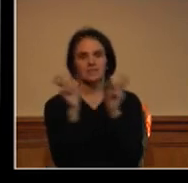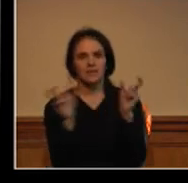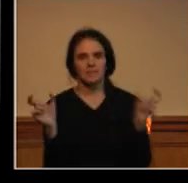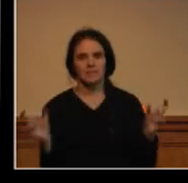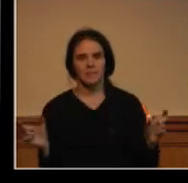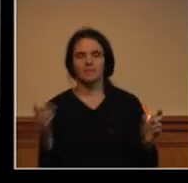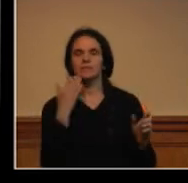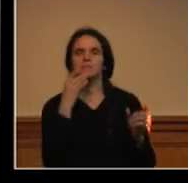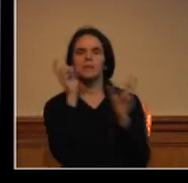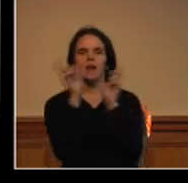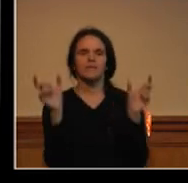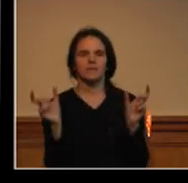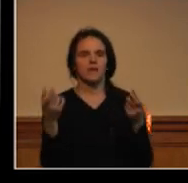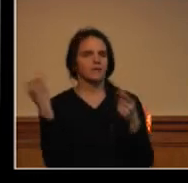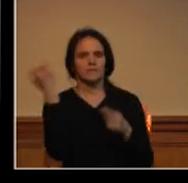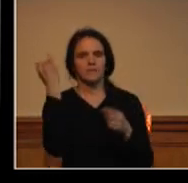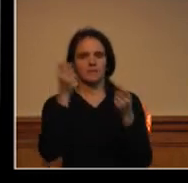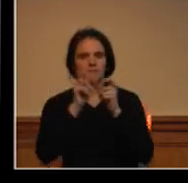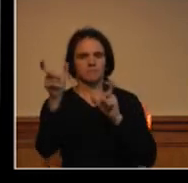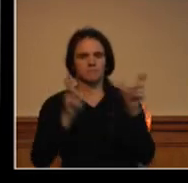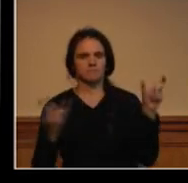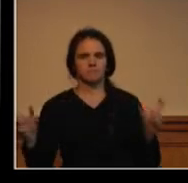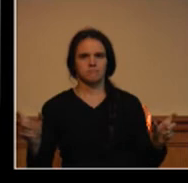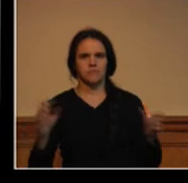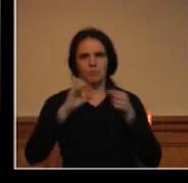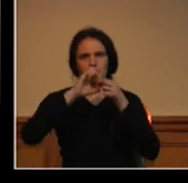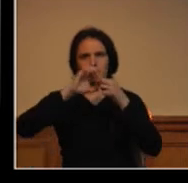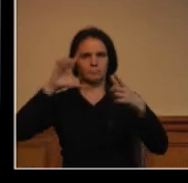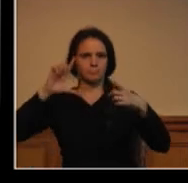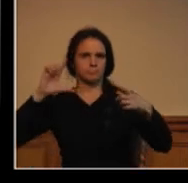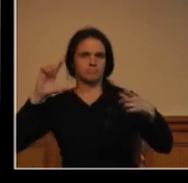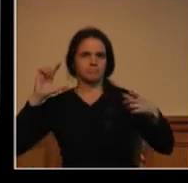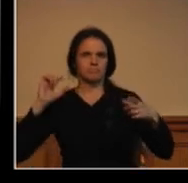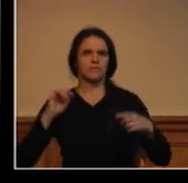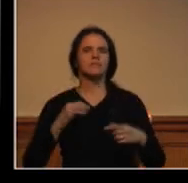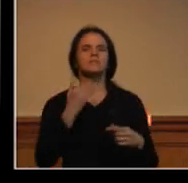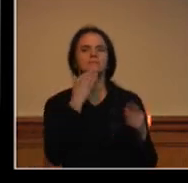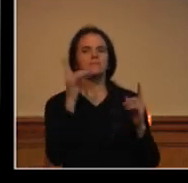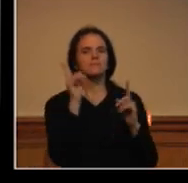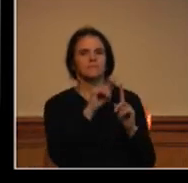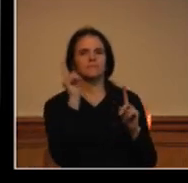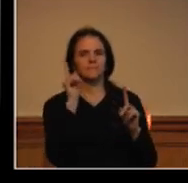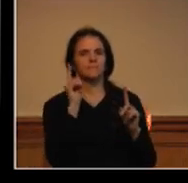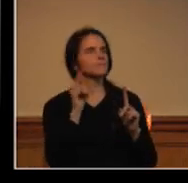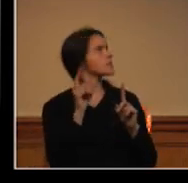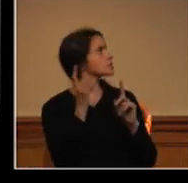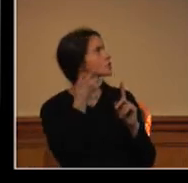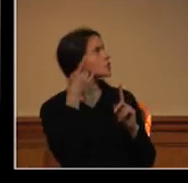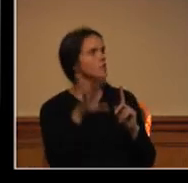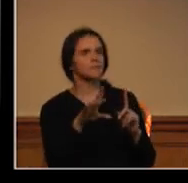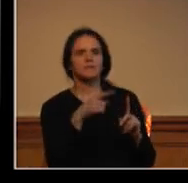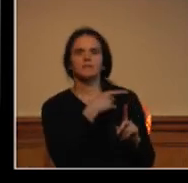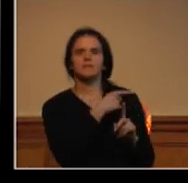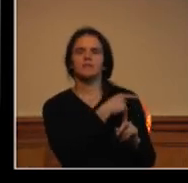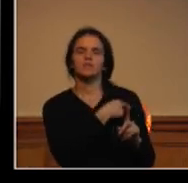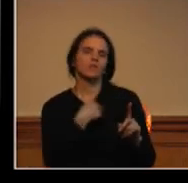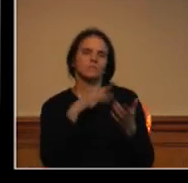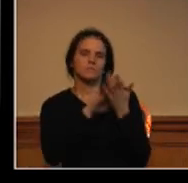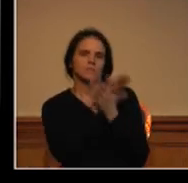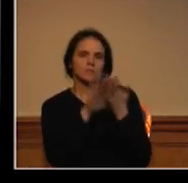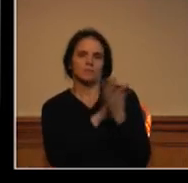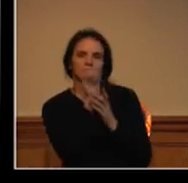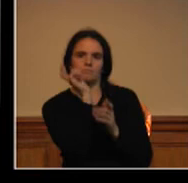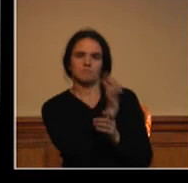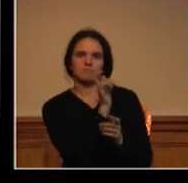por tanto quedan como palabras independientes. Y la aplicación, si tocamos toca o Ignacio. Va a leer solamente la palabra y ya